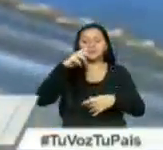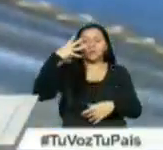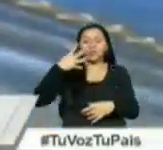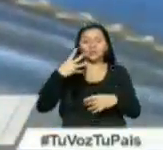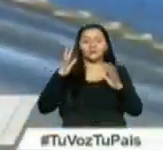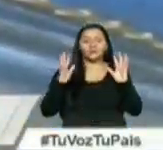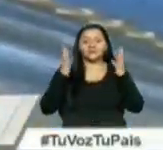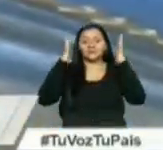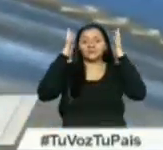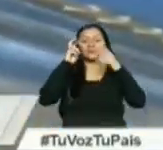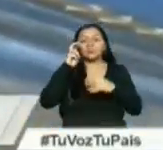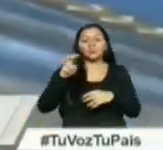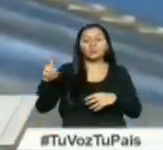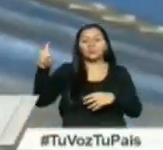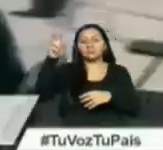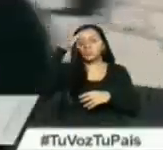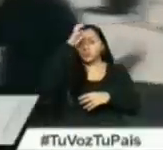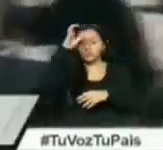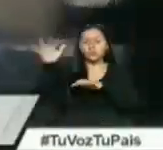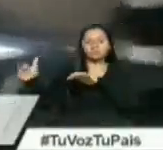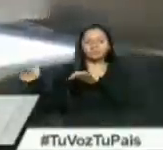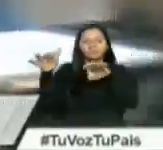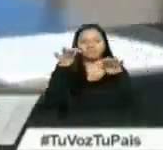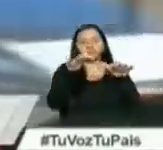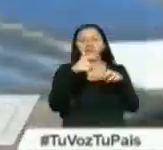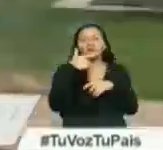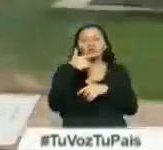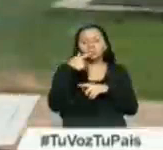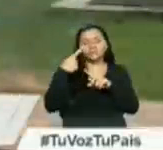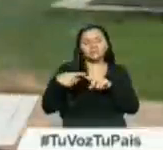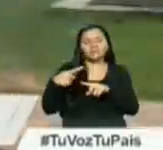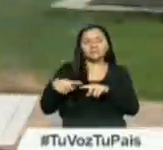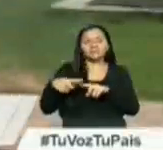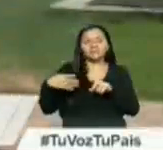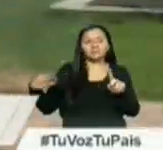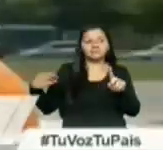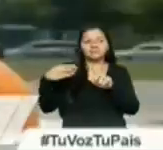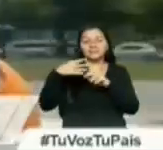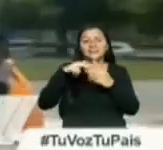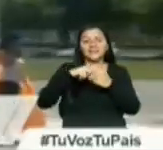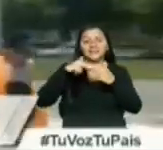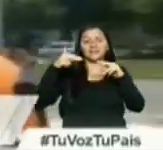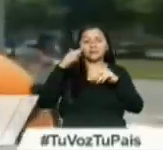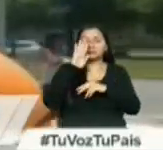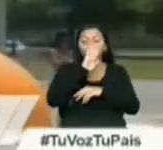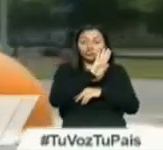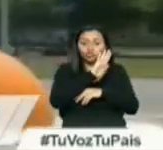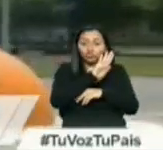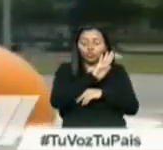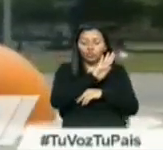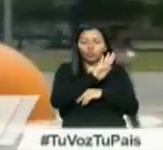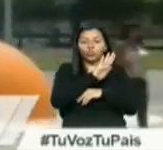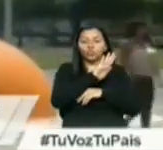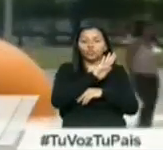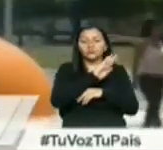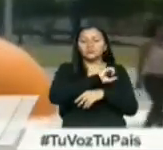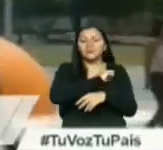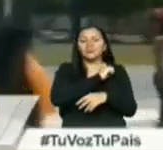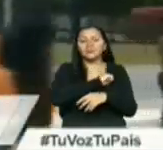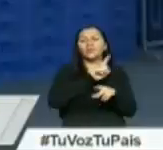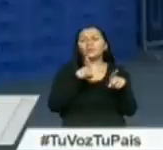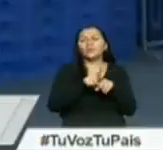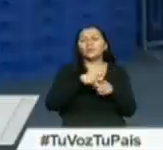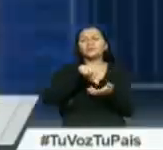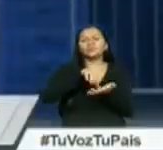incentivar el turismo cultural y resaltar a través del arte hitos y destinos de la región metropolitana, así como romper con la monotonía